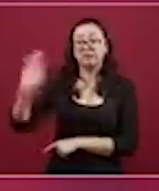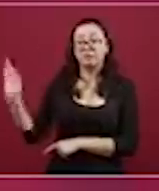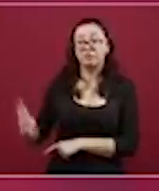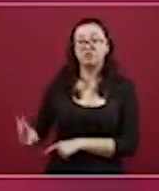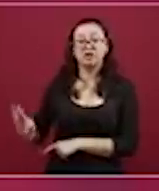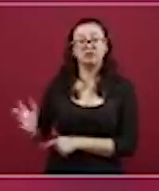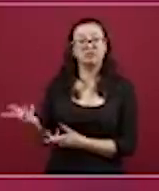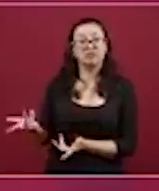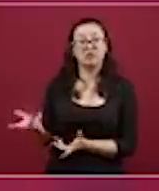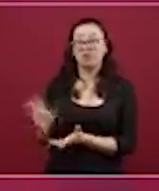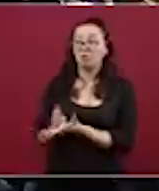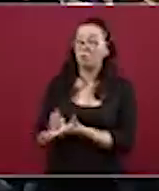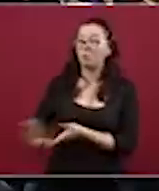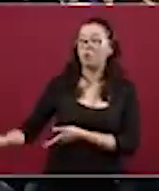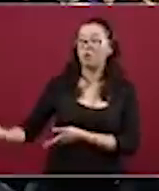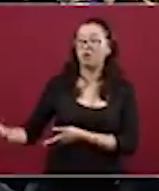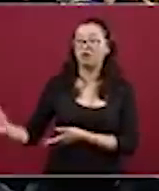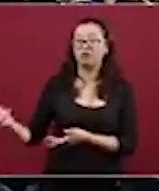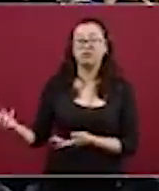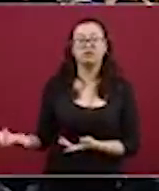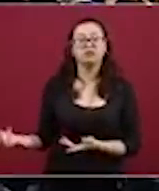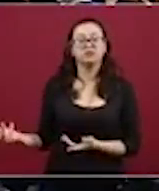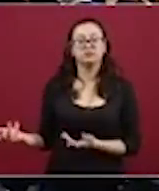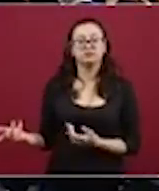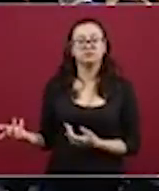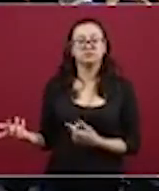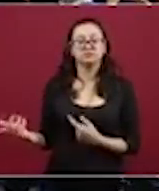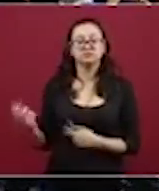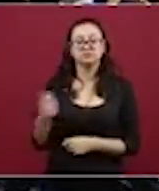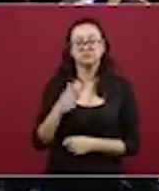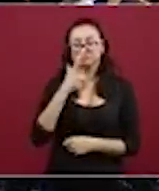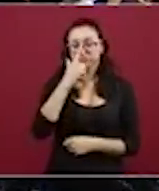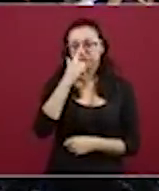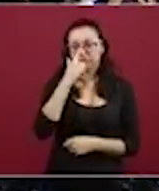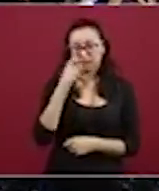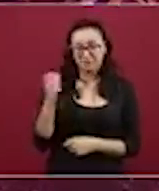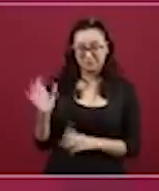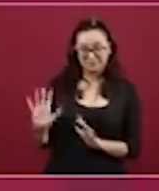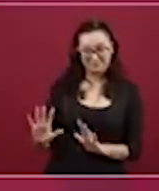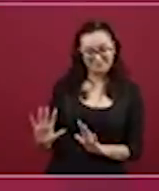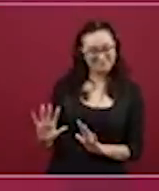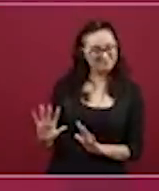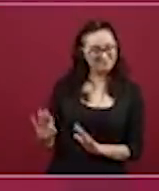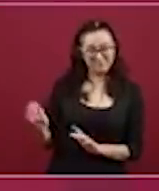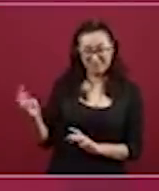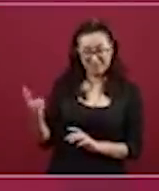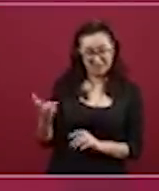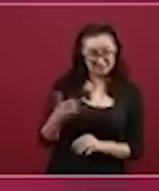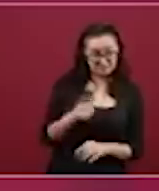esas van a participar en las licitaciones, esas tres? Esas hasta que se aclare